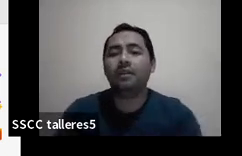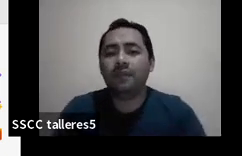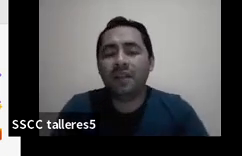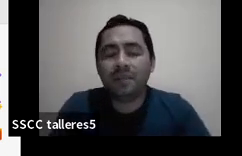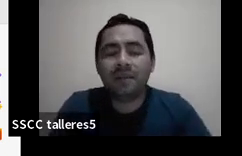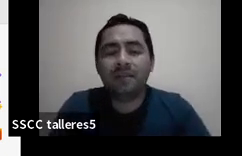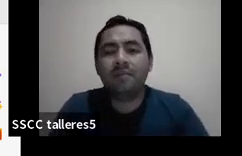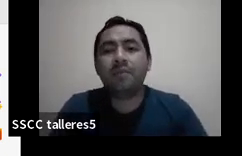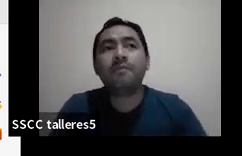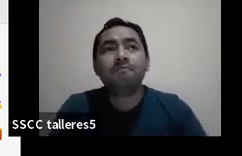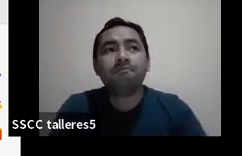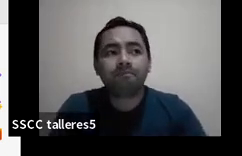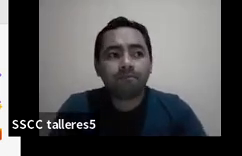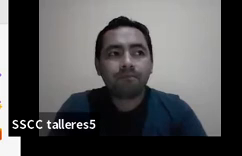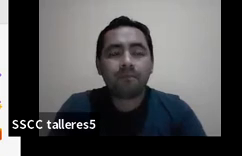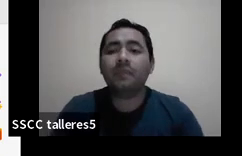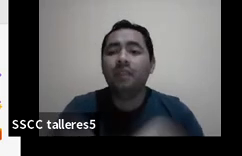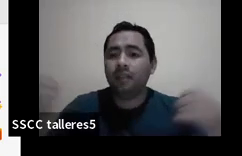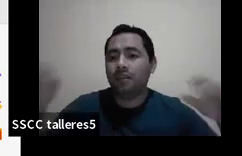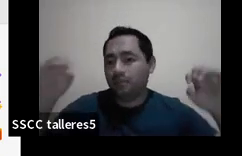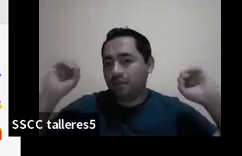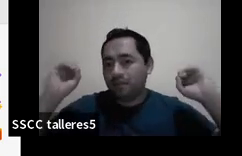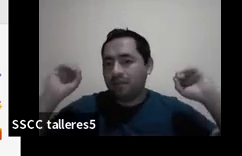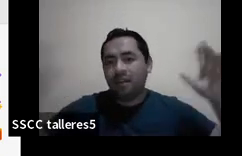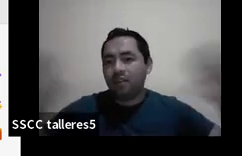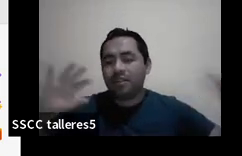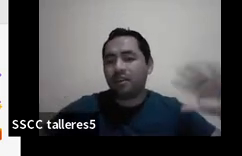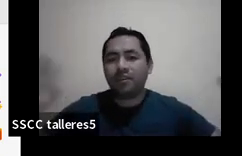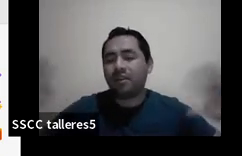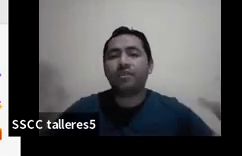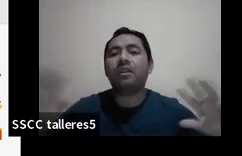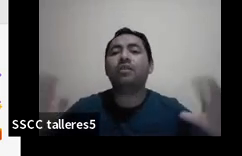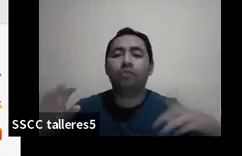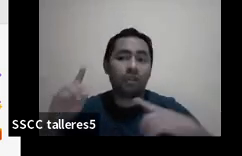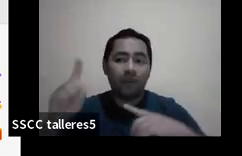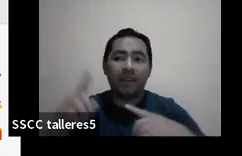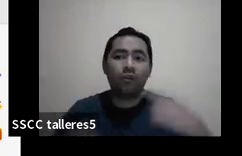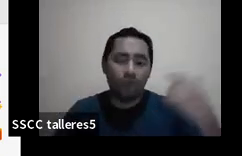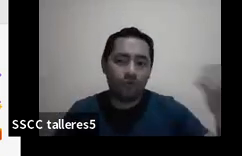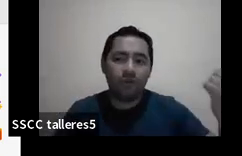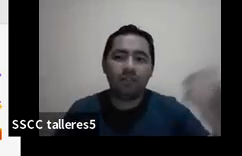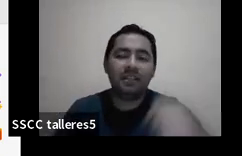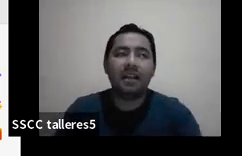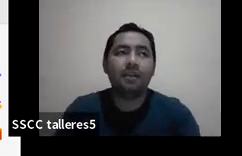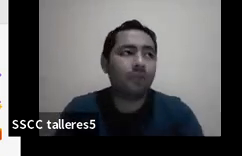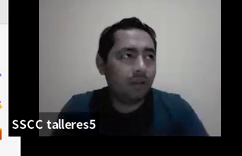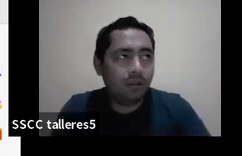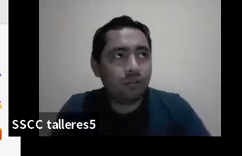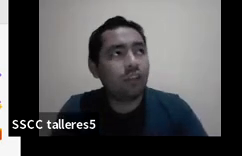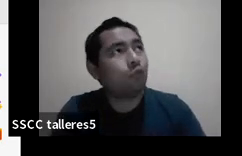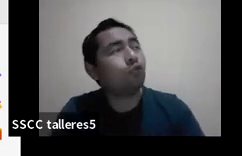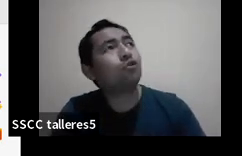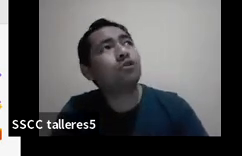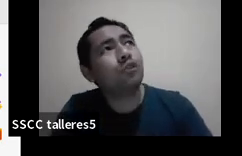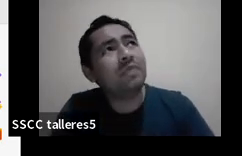habían en diferentes partes del Perú, y han ido cerrando. Yo trabajé en uno en Chiclayo en